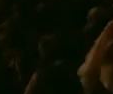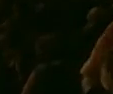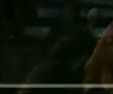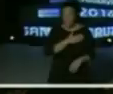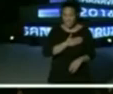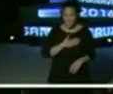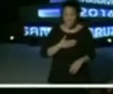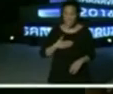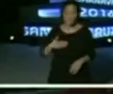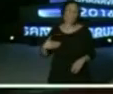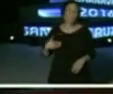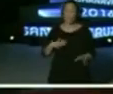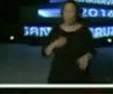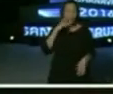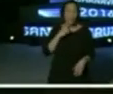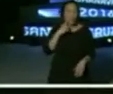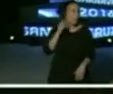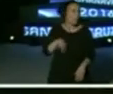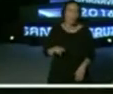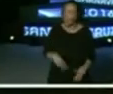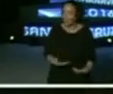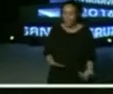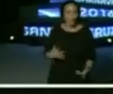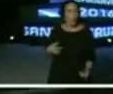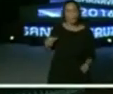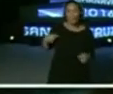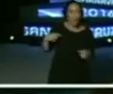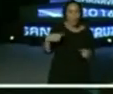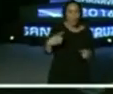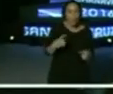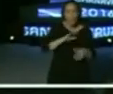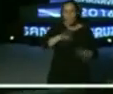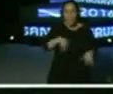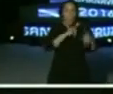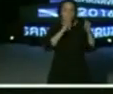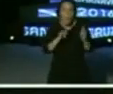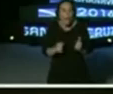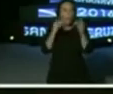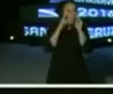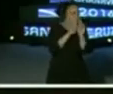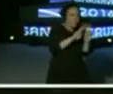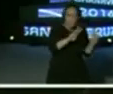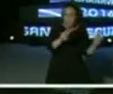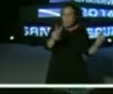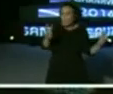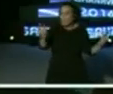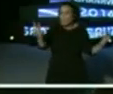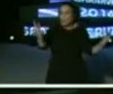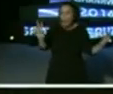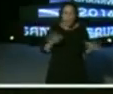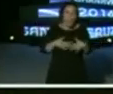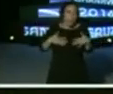no se acostumbra a esto. Año tras año, llegamos aquí y vemos esto y se nos erizan los